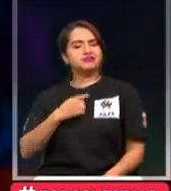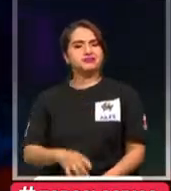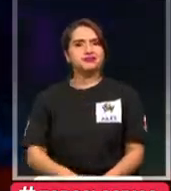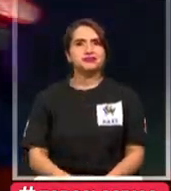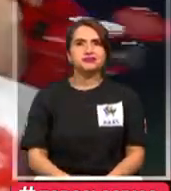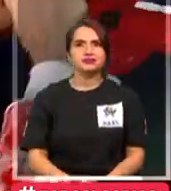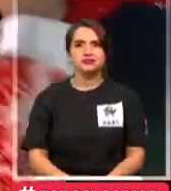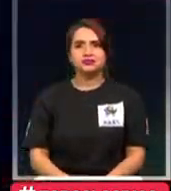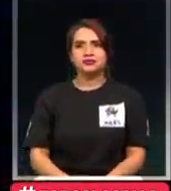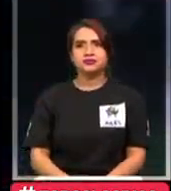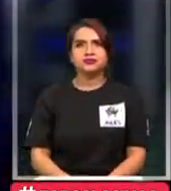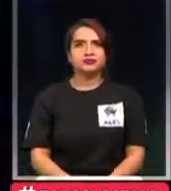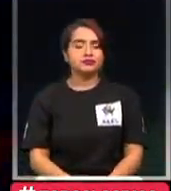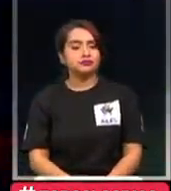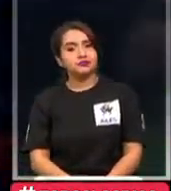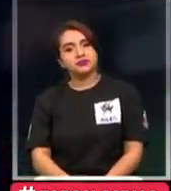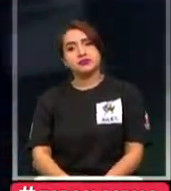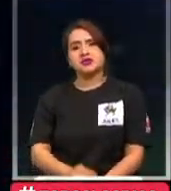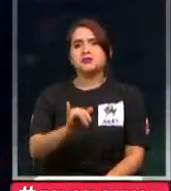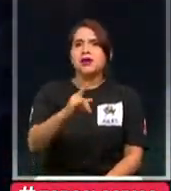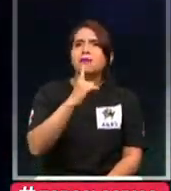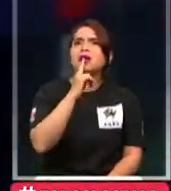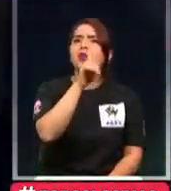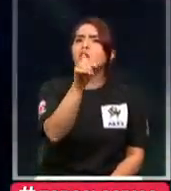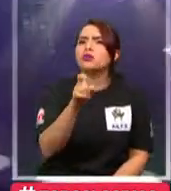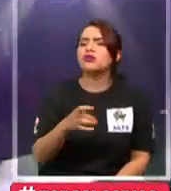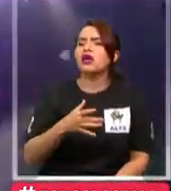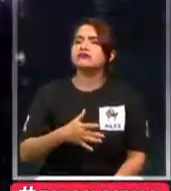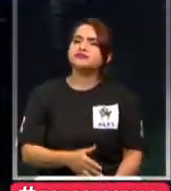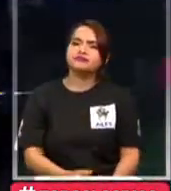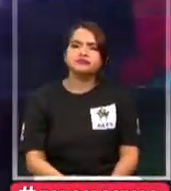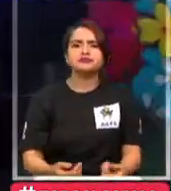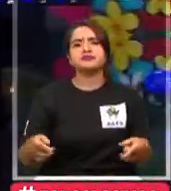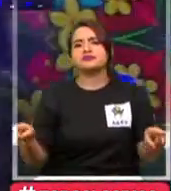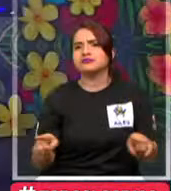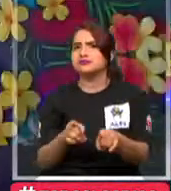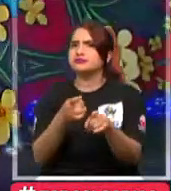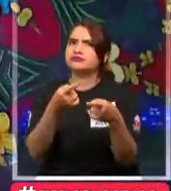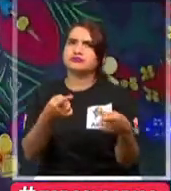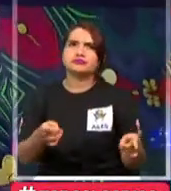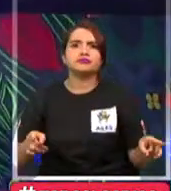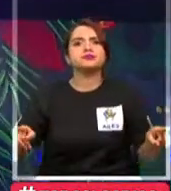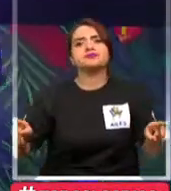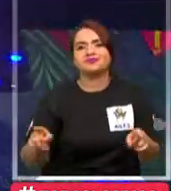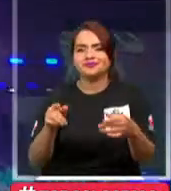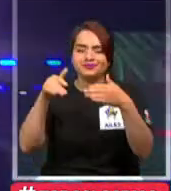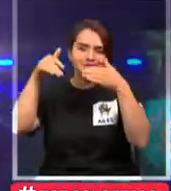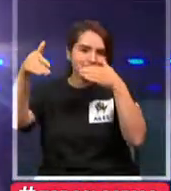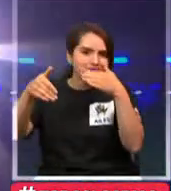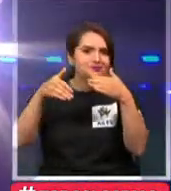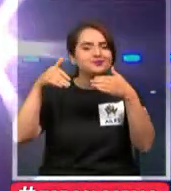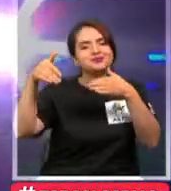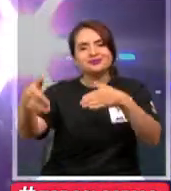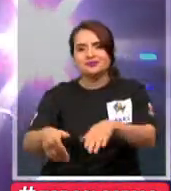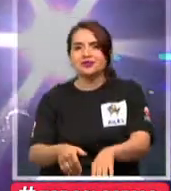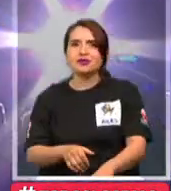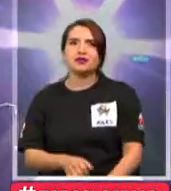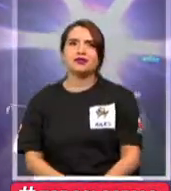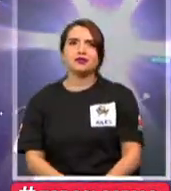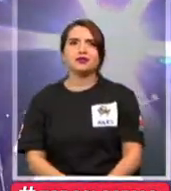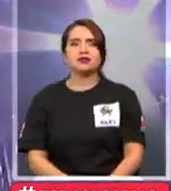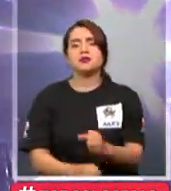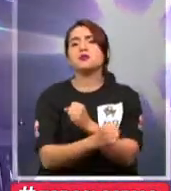Que si me preguntan que me he visto caro, que no ven que yo soy caro. ¿Por qué no